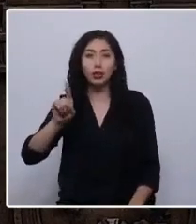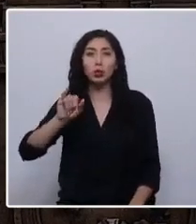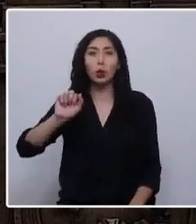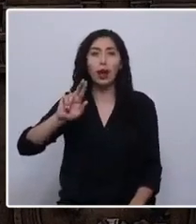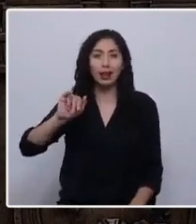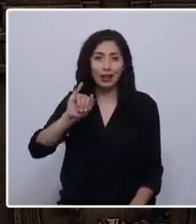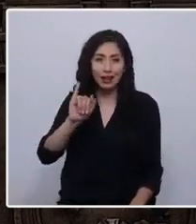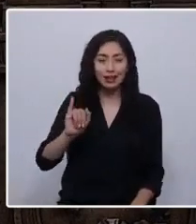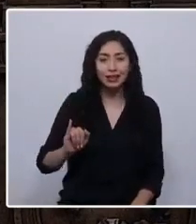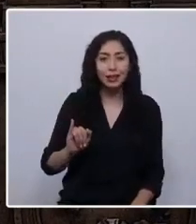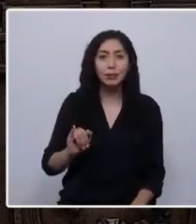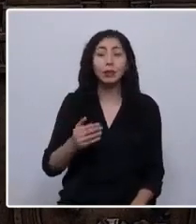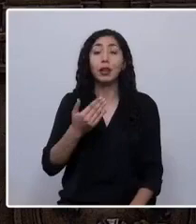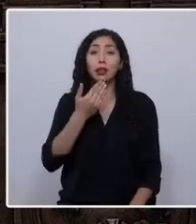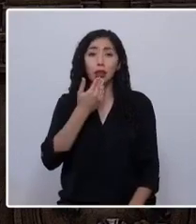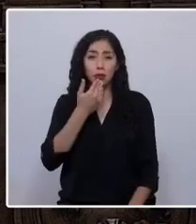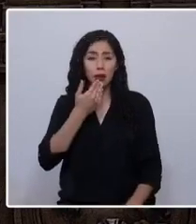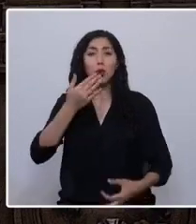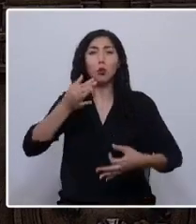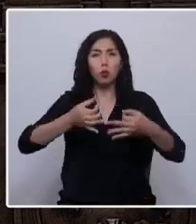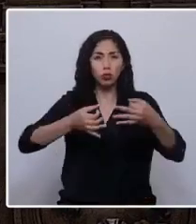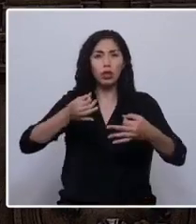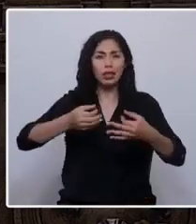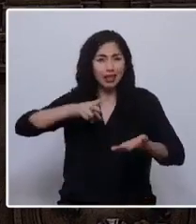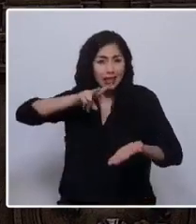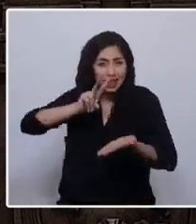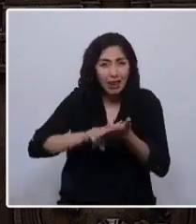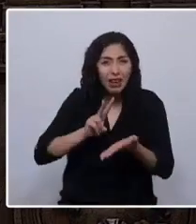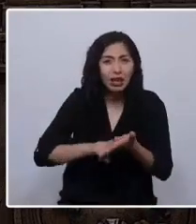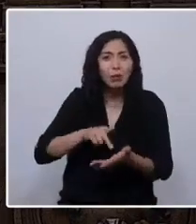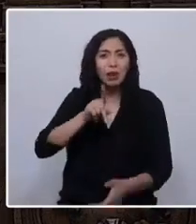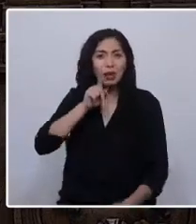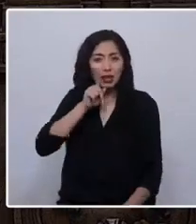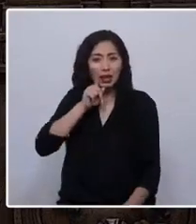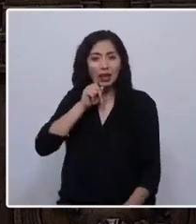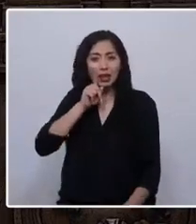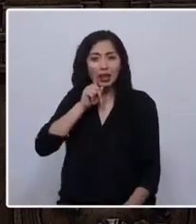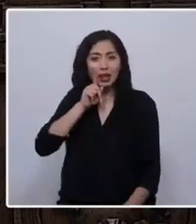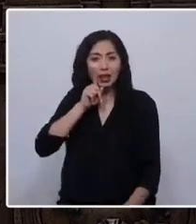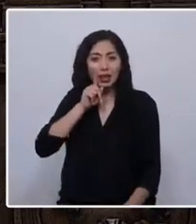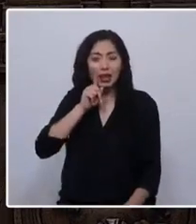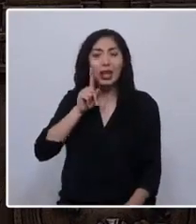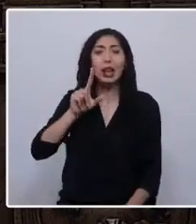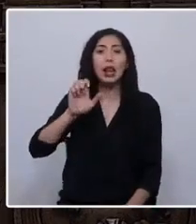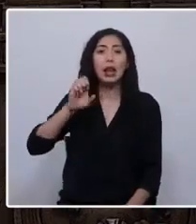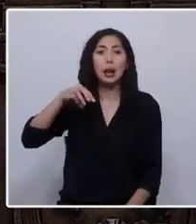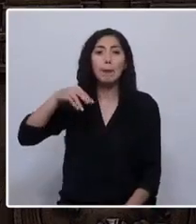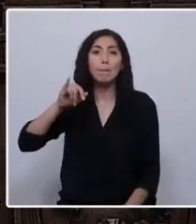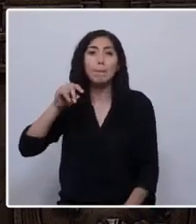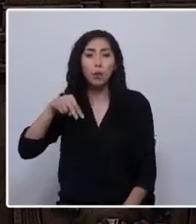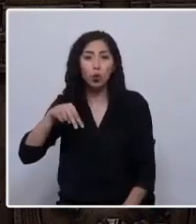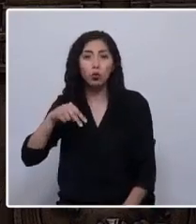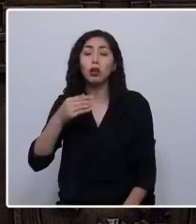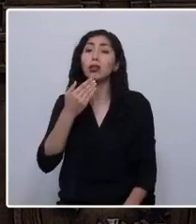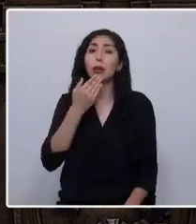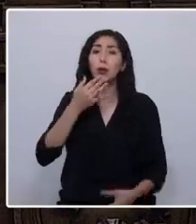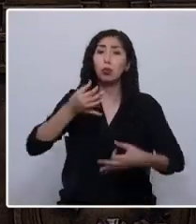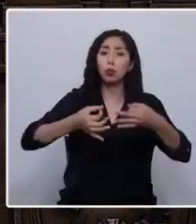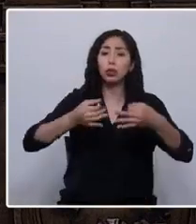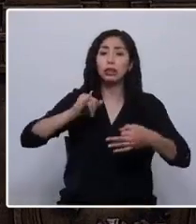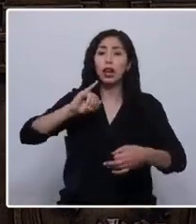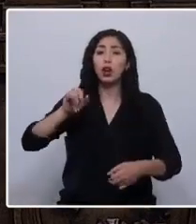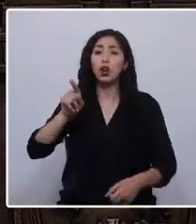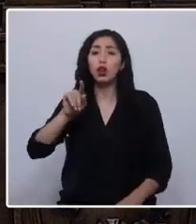Marihuán. Justicia verdadera para Alex Lemón Saavedra. Justicia para José